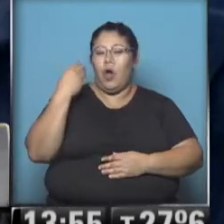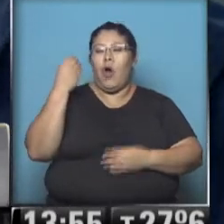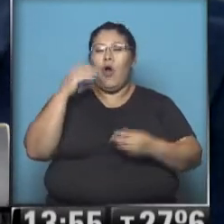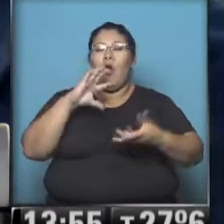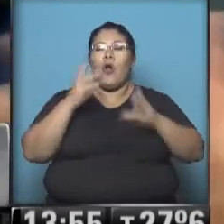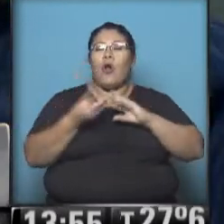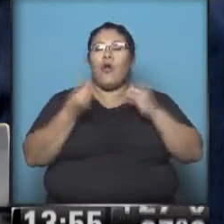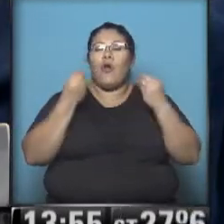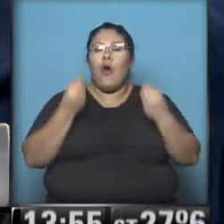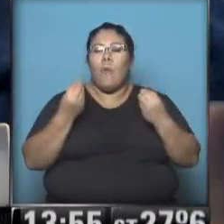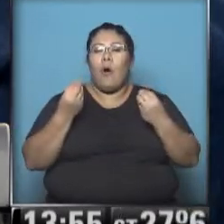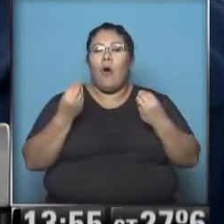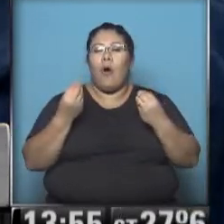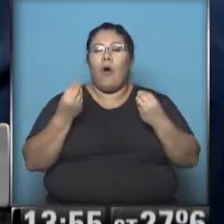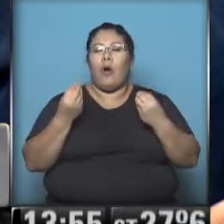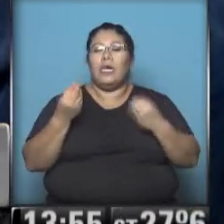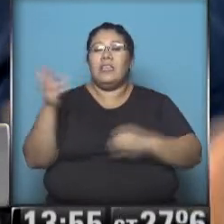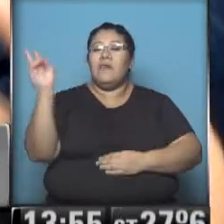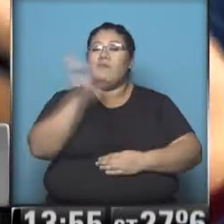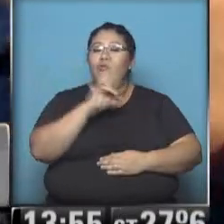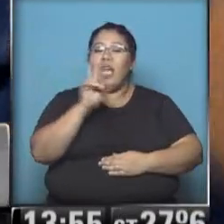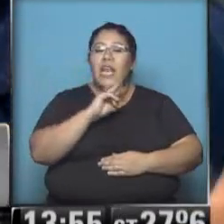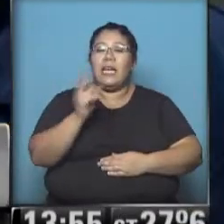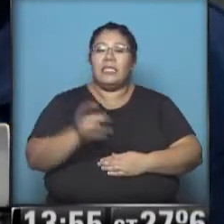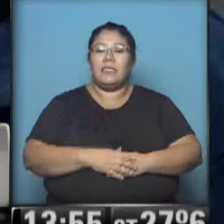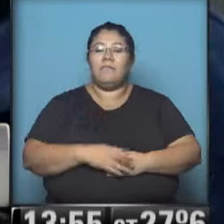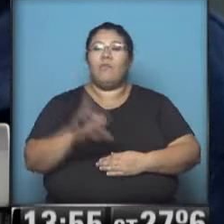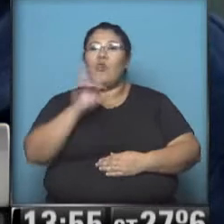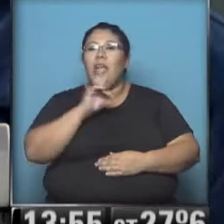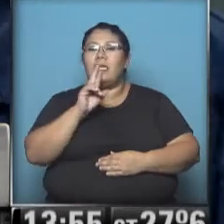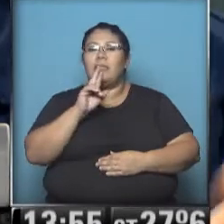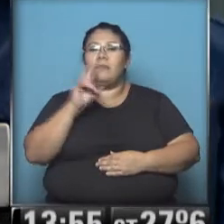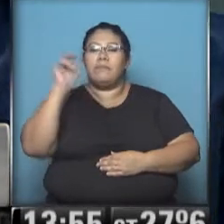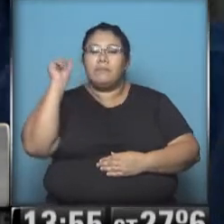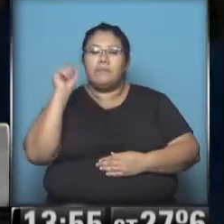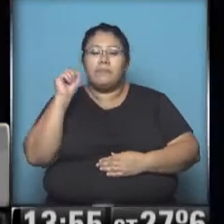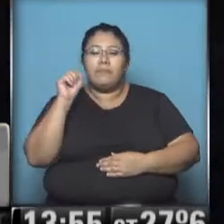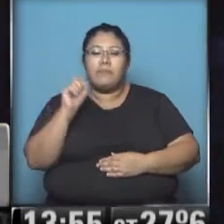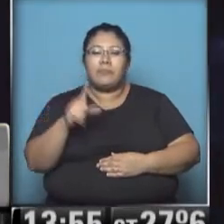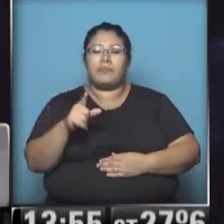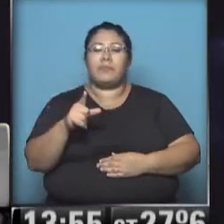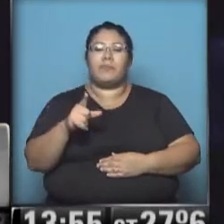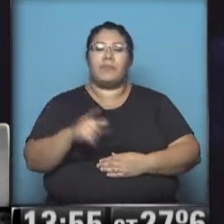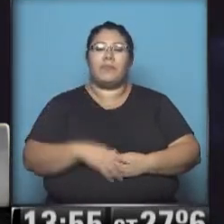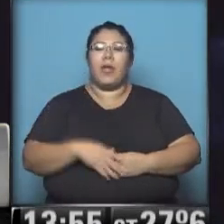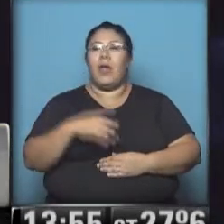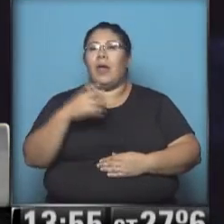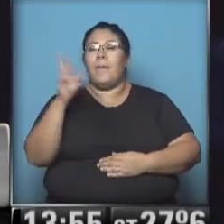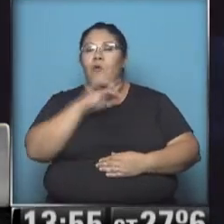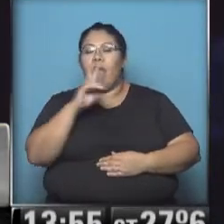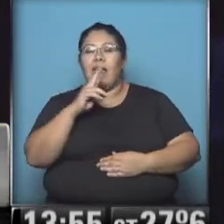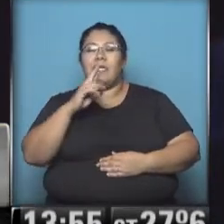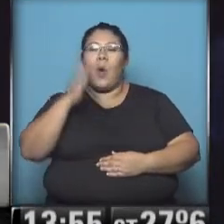y estas mujeres que hay que no son digamos por verdad no son la egoísta la generosa la